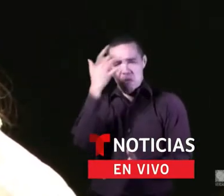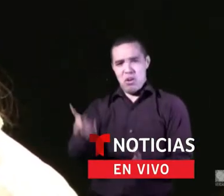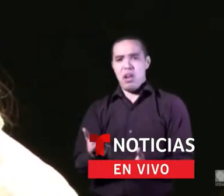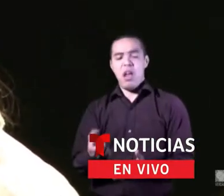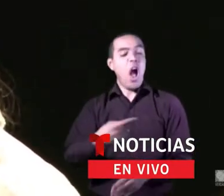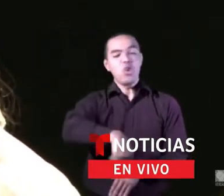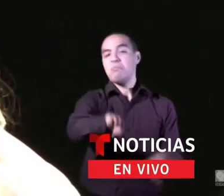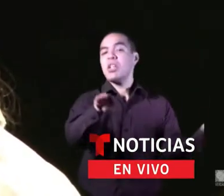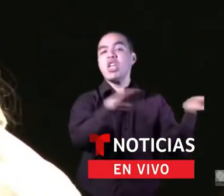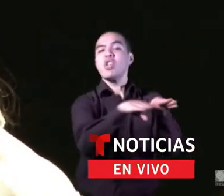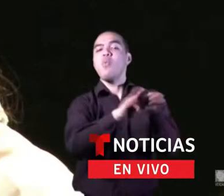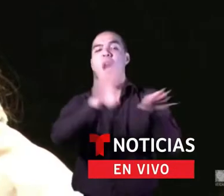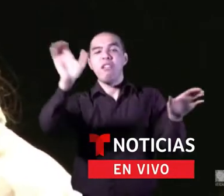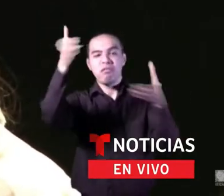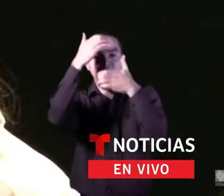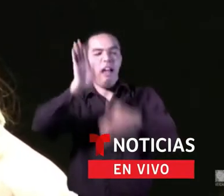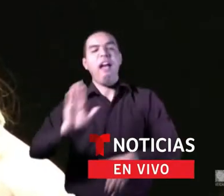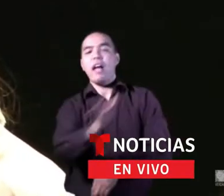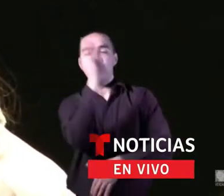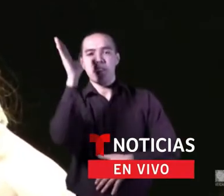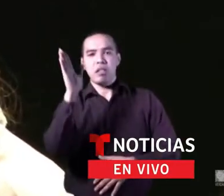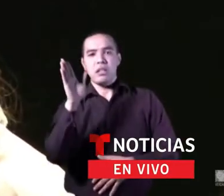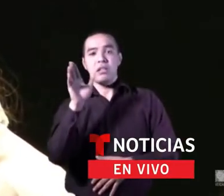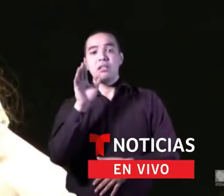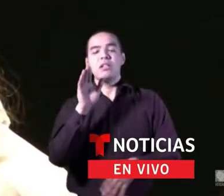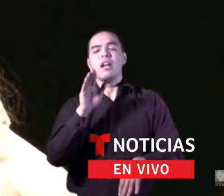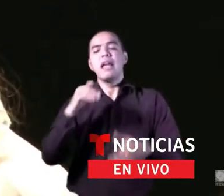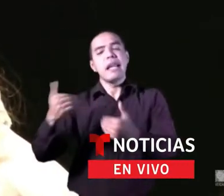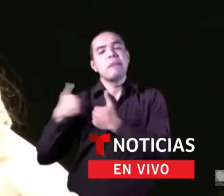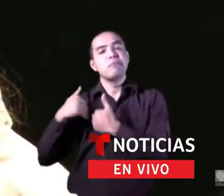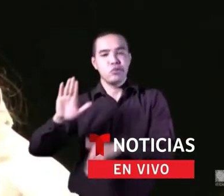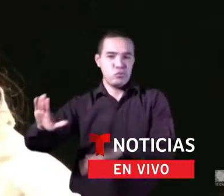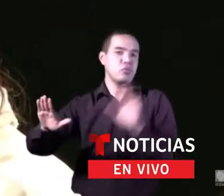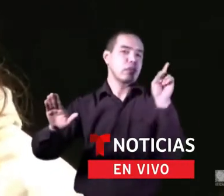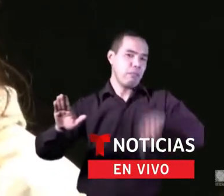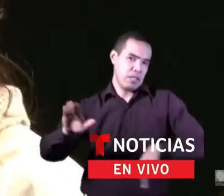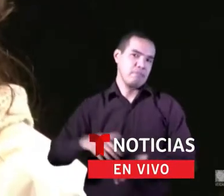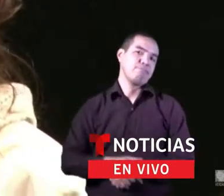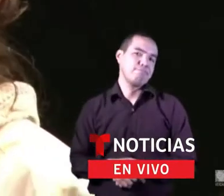de las farc y eso es una responsabilidad que ustedes también